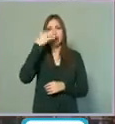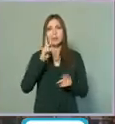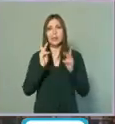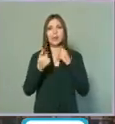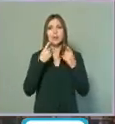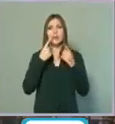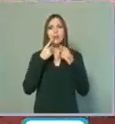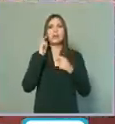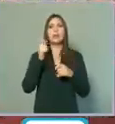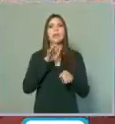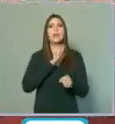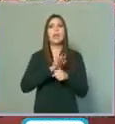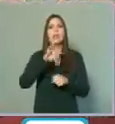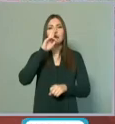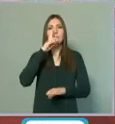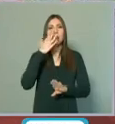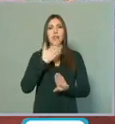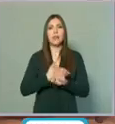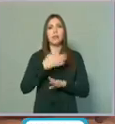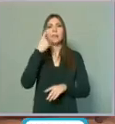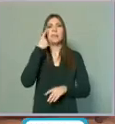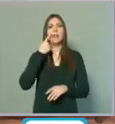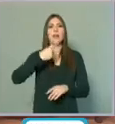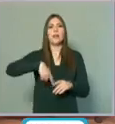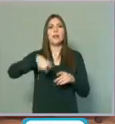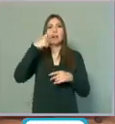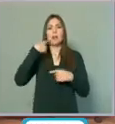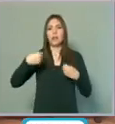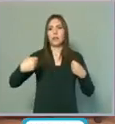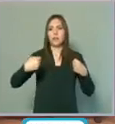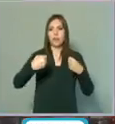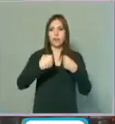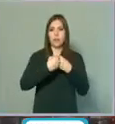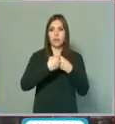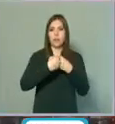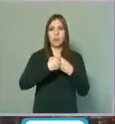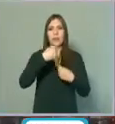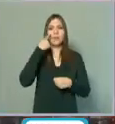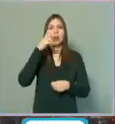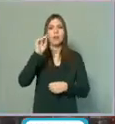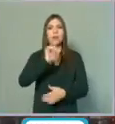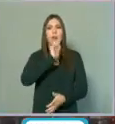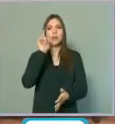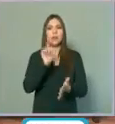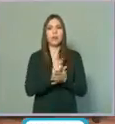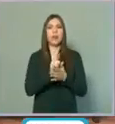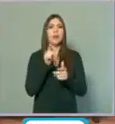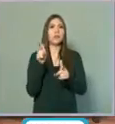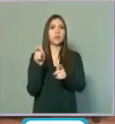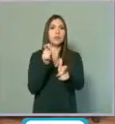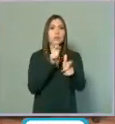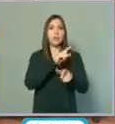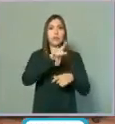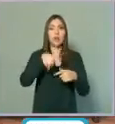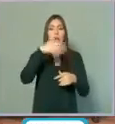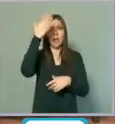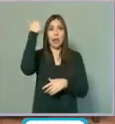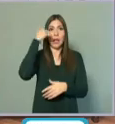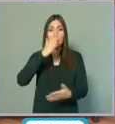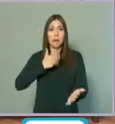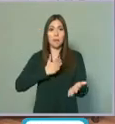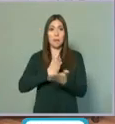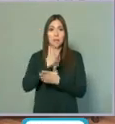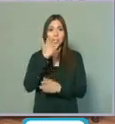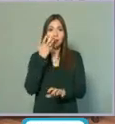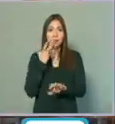de la corresponsabilidad del tránsito de la frontera en materia de tráfico ilegal de armas. Porque si ustedes han cruzado Estados